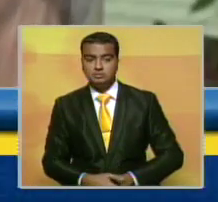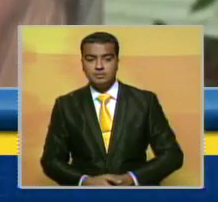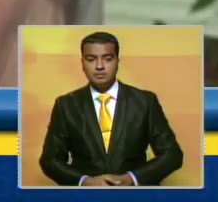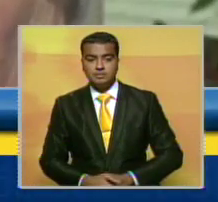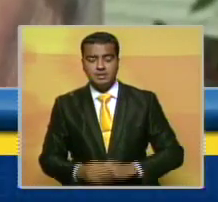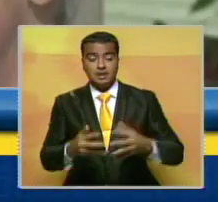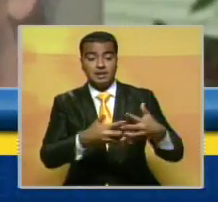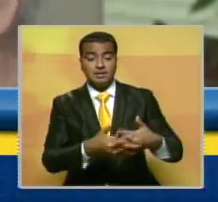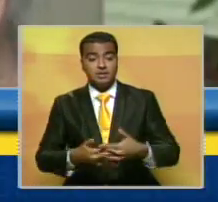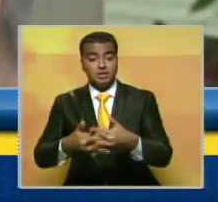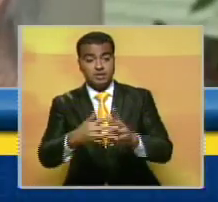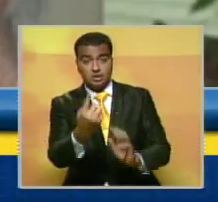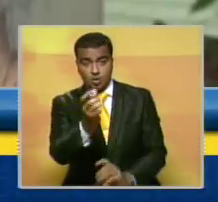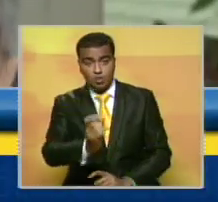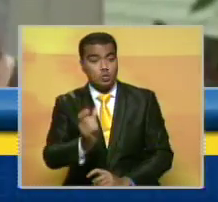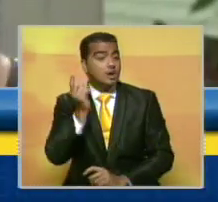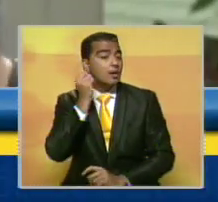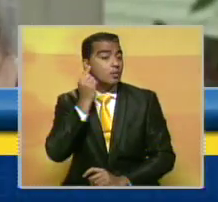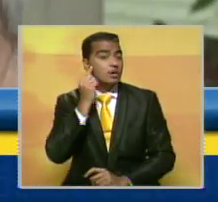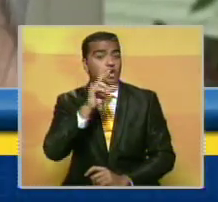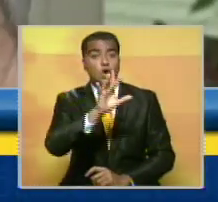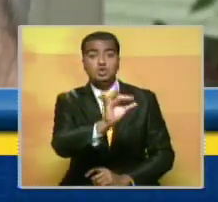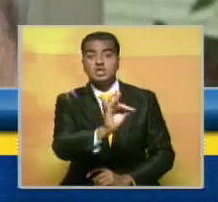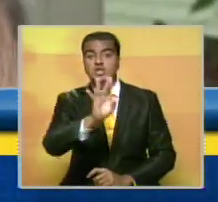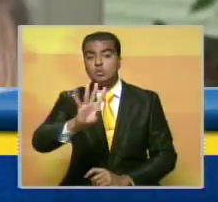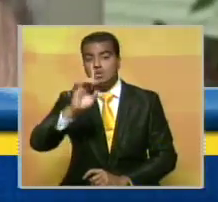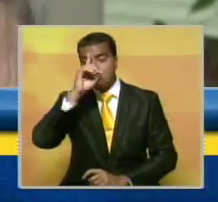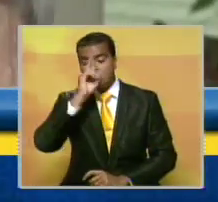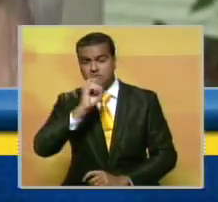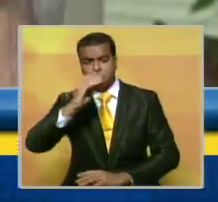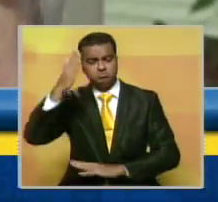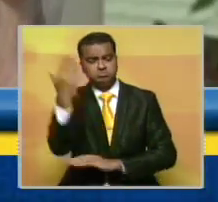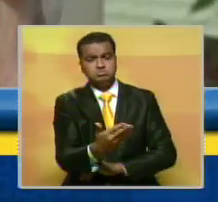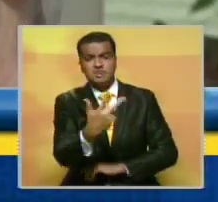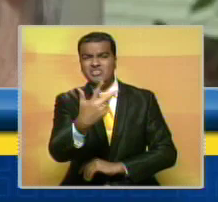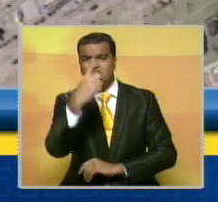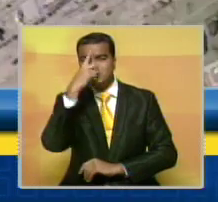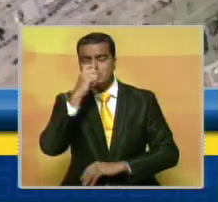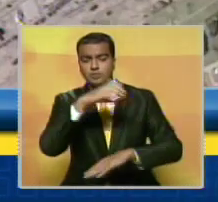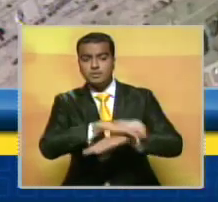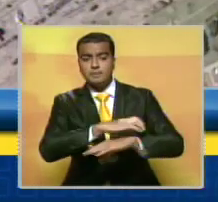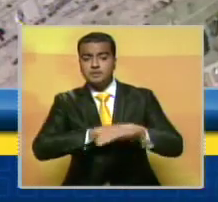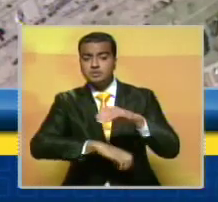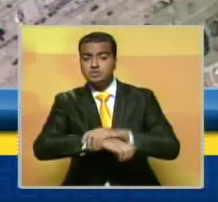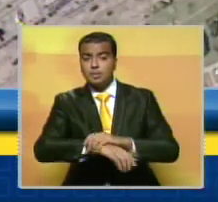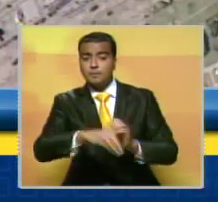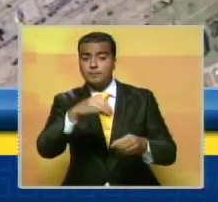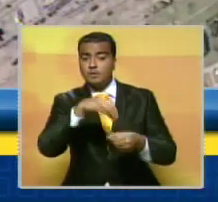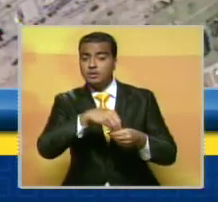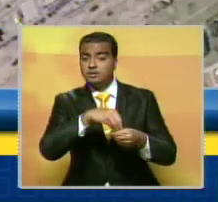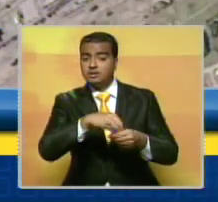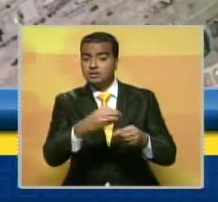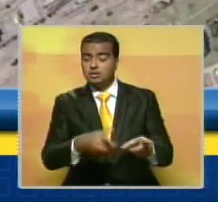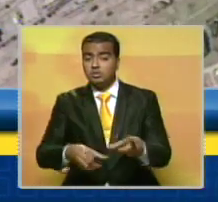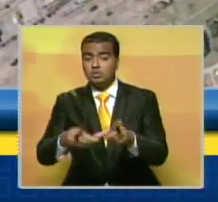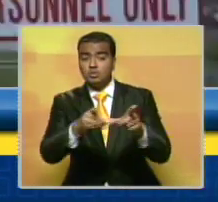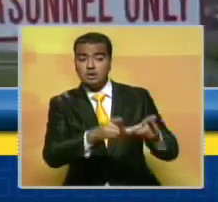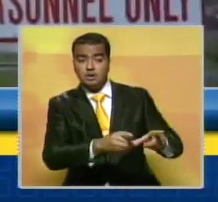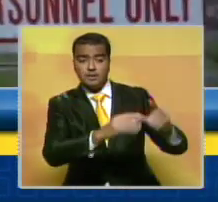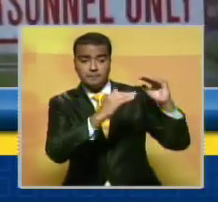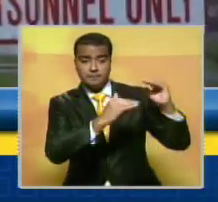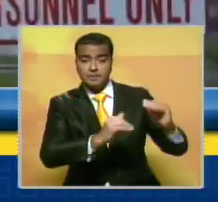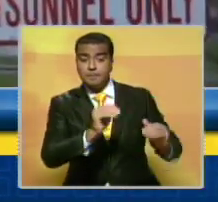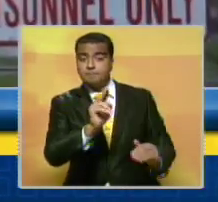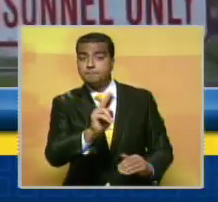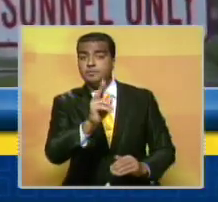En Estados Unidos, una monja de 84 años fue condenada a 3 años de prisión por irrumpir en un complejo de almacenamiento de